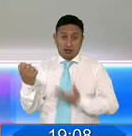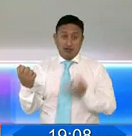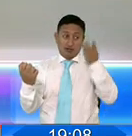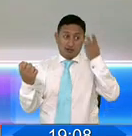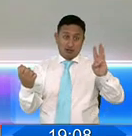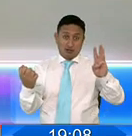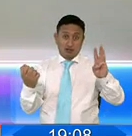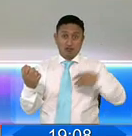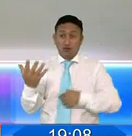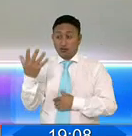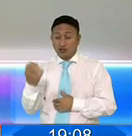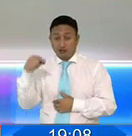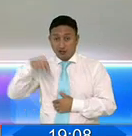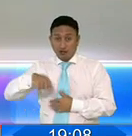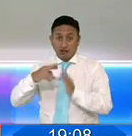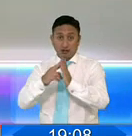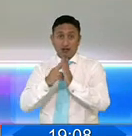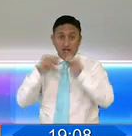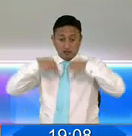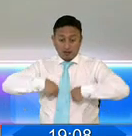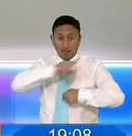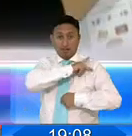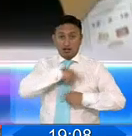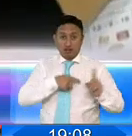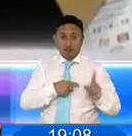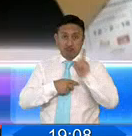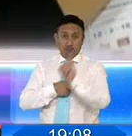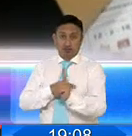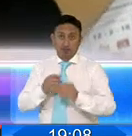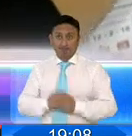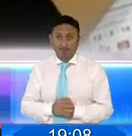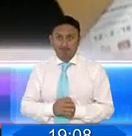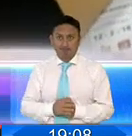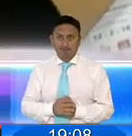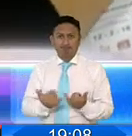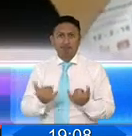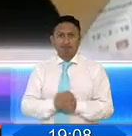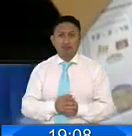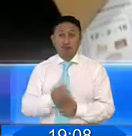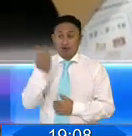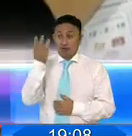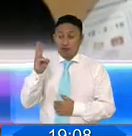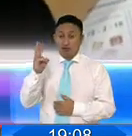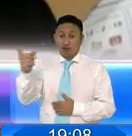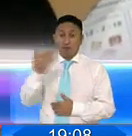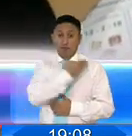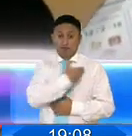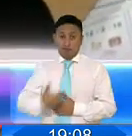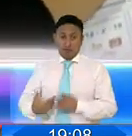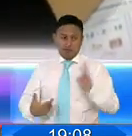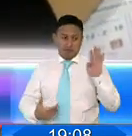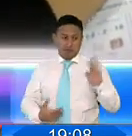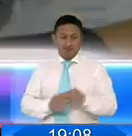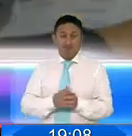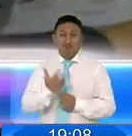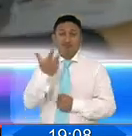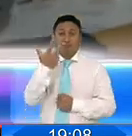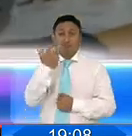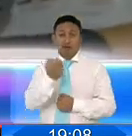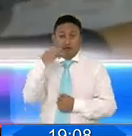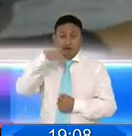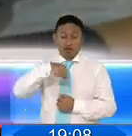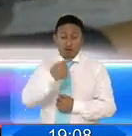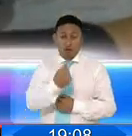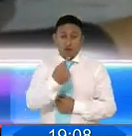requisito de la presentación de forma personal. Entonces, son 16 candidatos a la presidencia, 13 correrán bajo